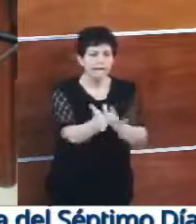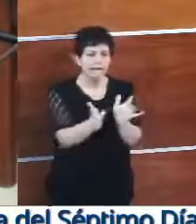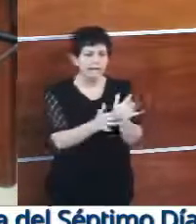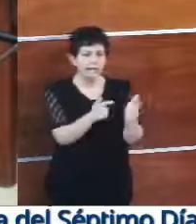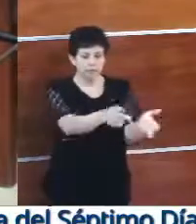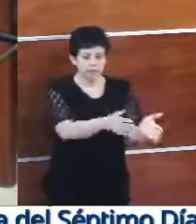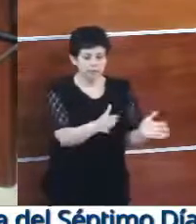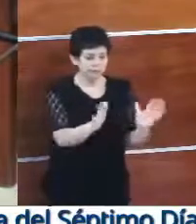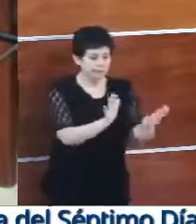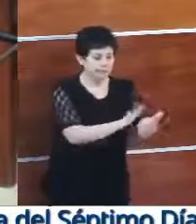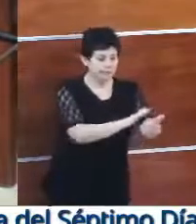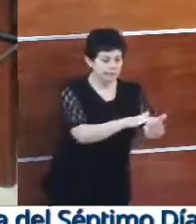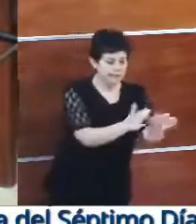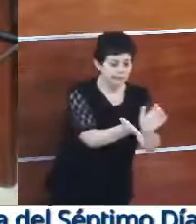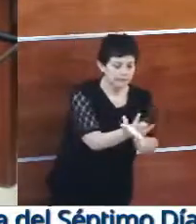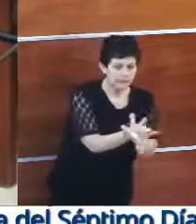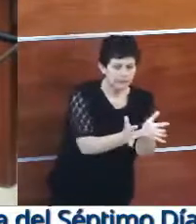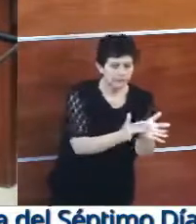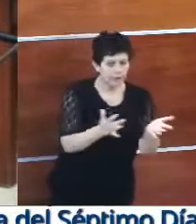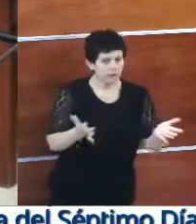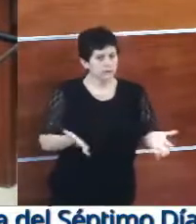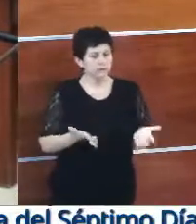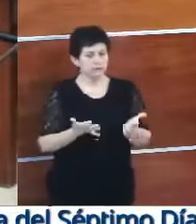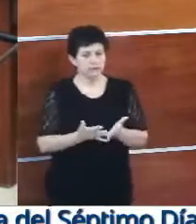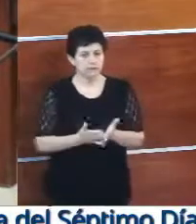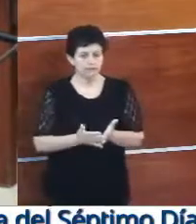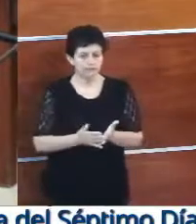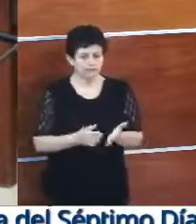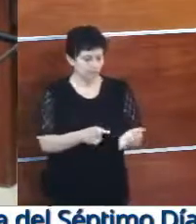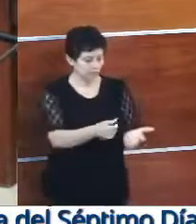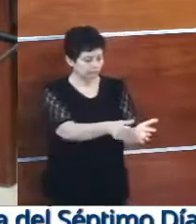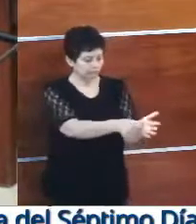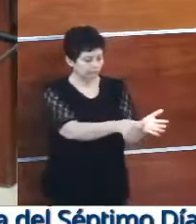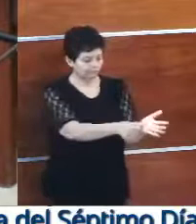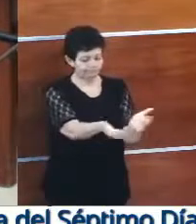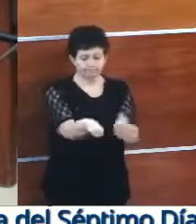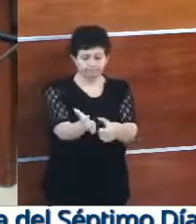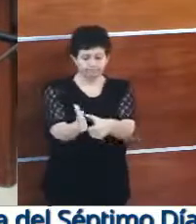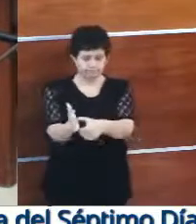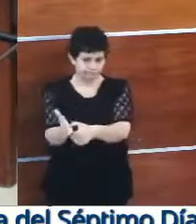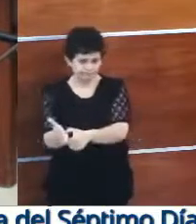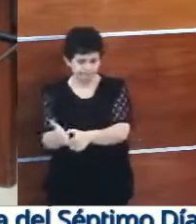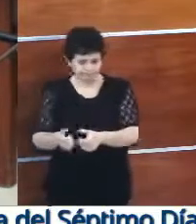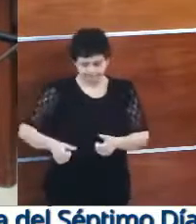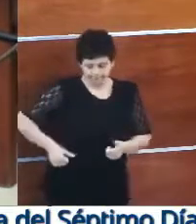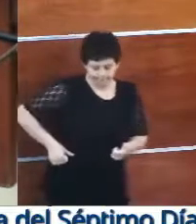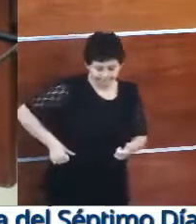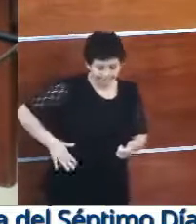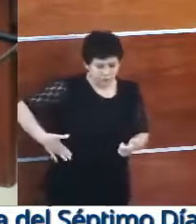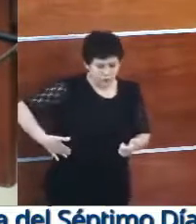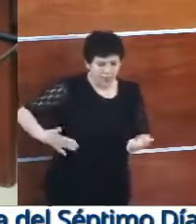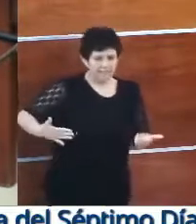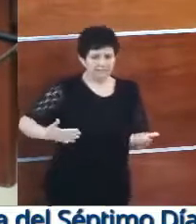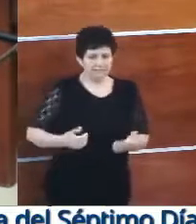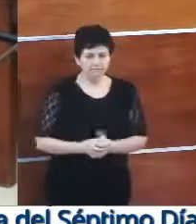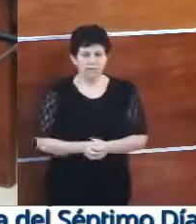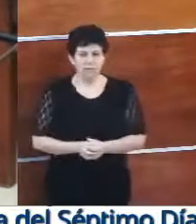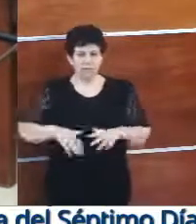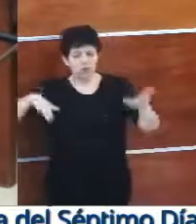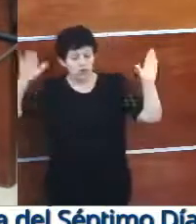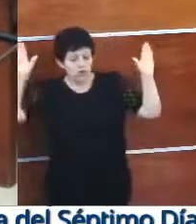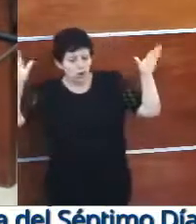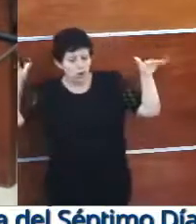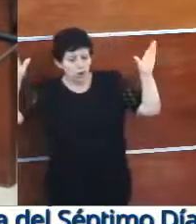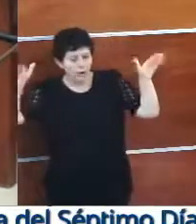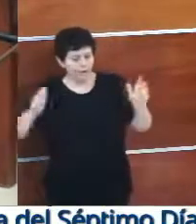estaba palpando al humano con las heridas del Salvador. Los ángeles le dijeron